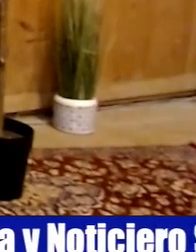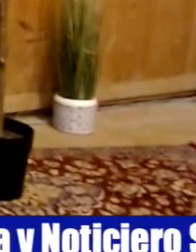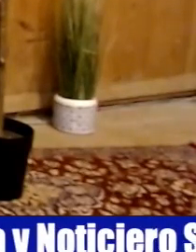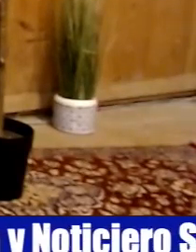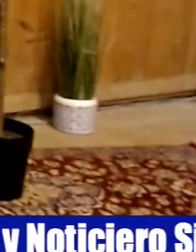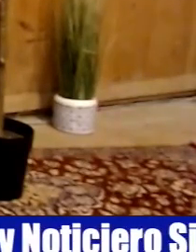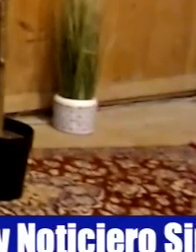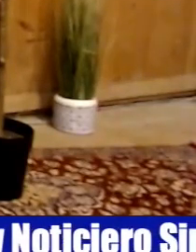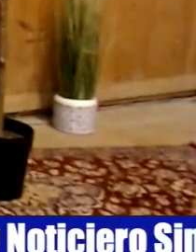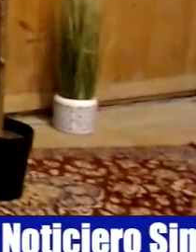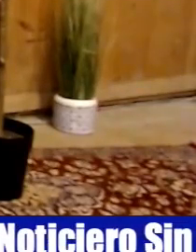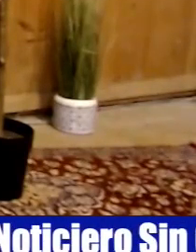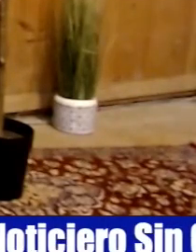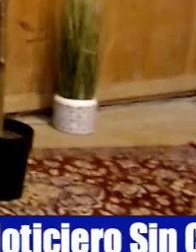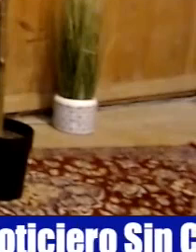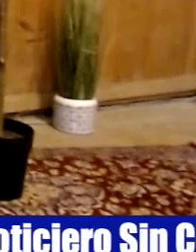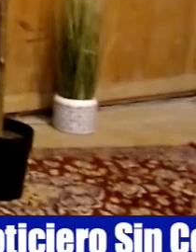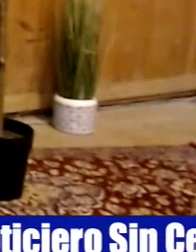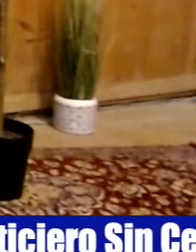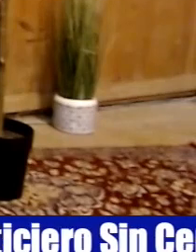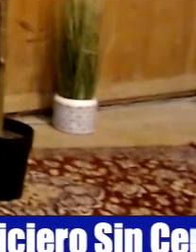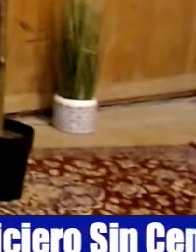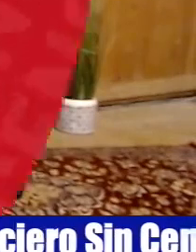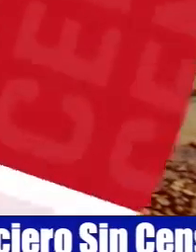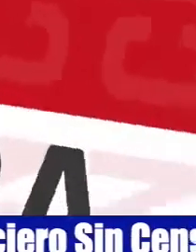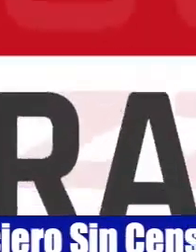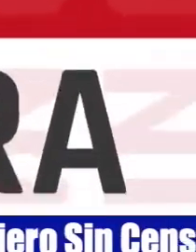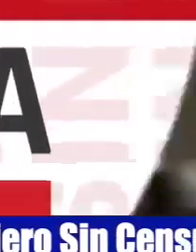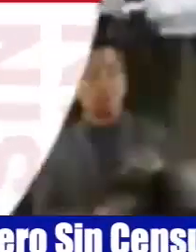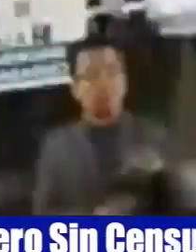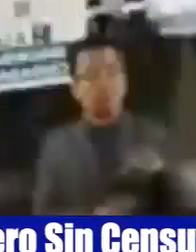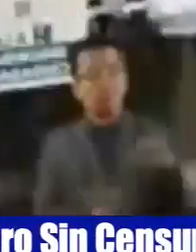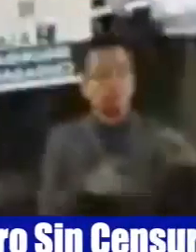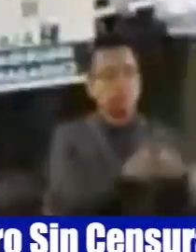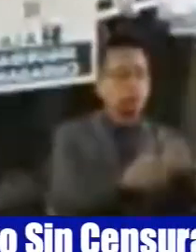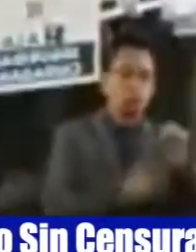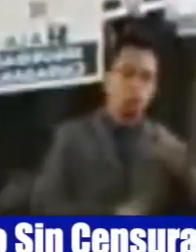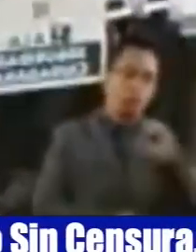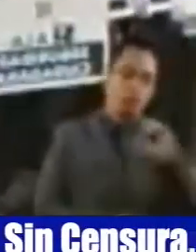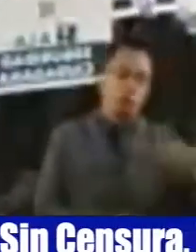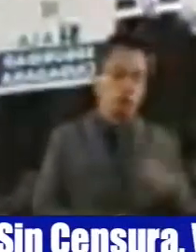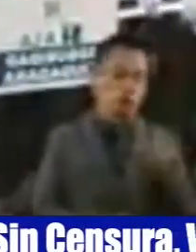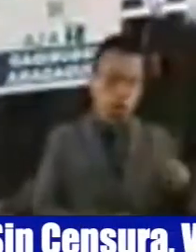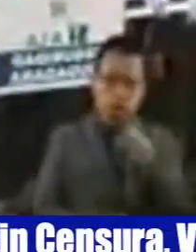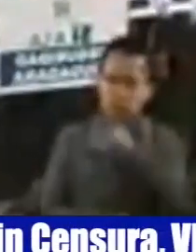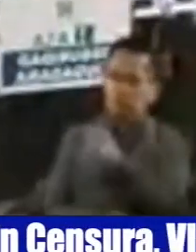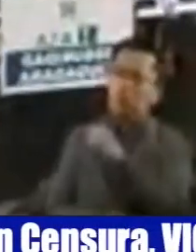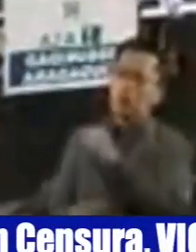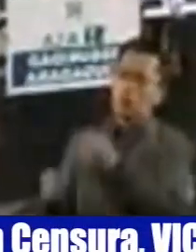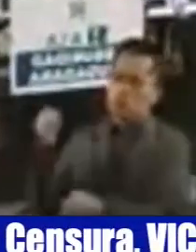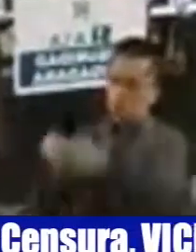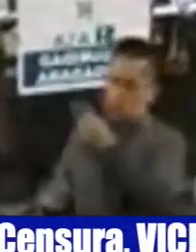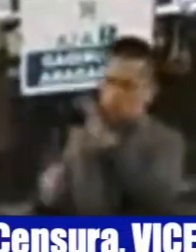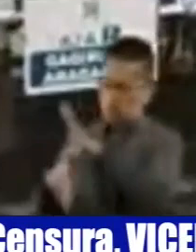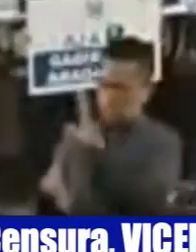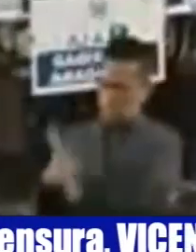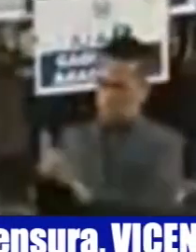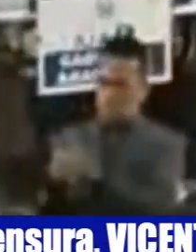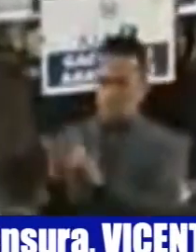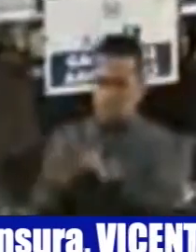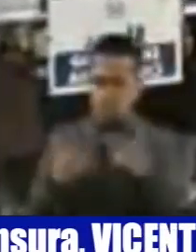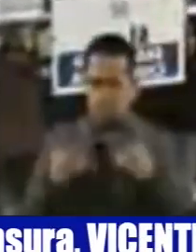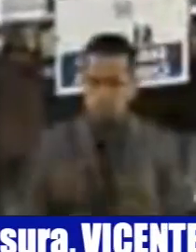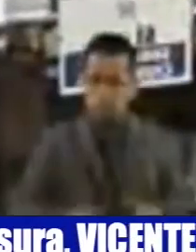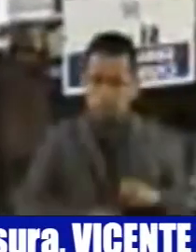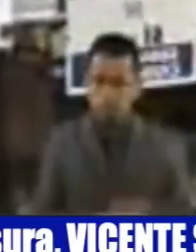el culo con la Constitución en la Cámara de Diputados. Miren nada más. ¿Qué es la interpretación armónica de la Constitución? Esa Constitución con la